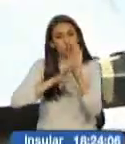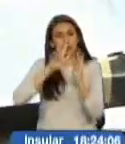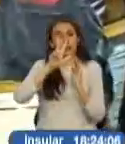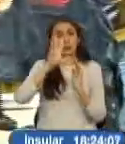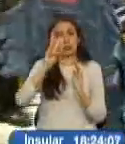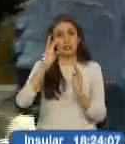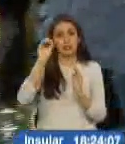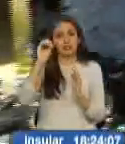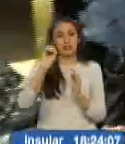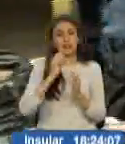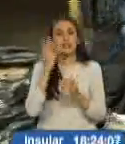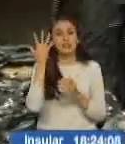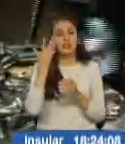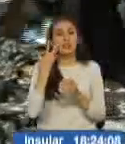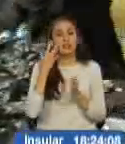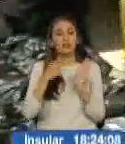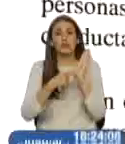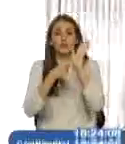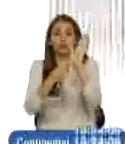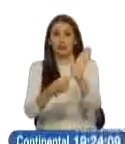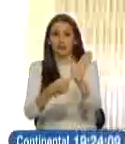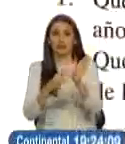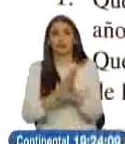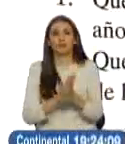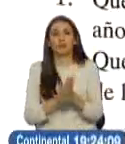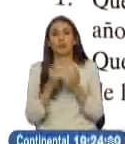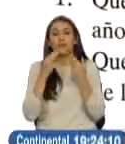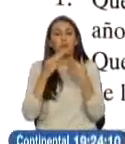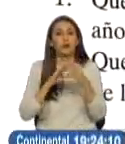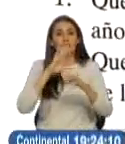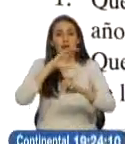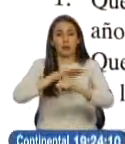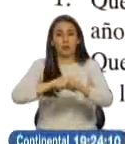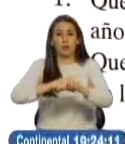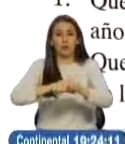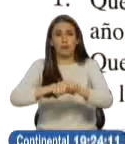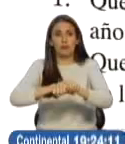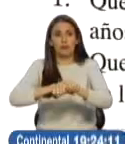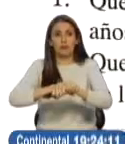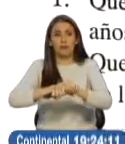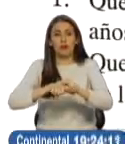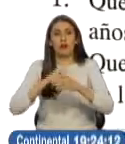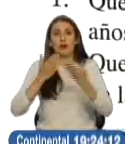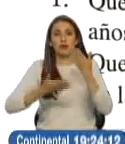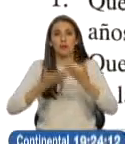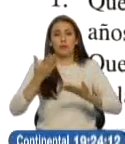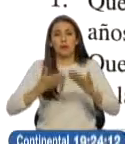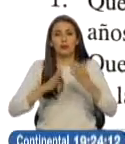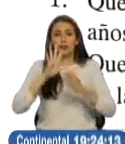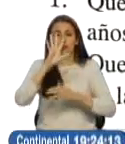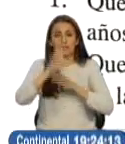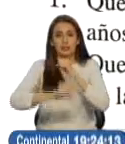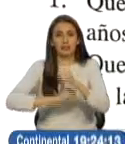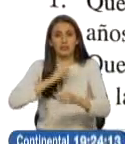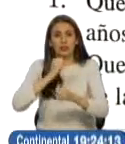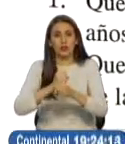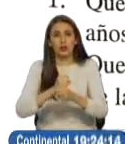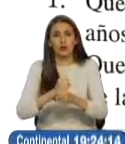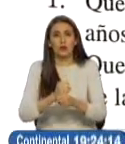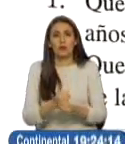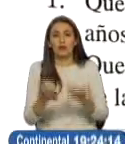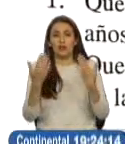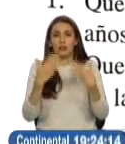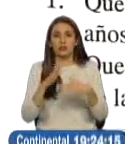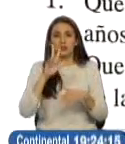días si reúnen los siguientes requisitos: que el delito por el cual fueron sentenciados tenga una pena máxima de 5 años y que hayan cumplido al